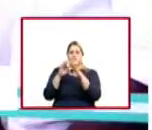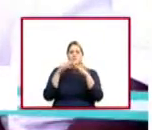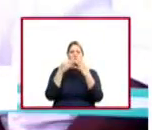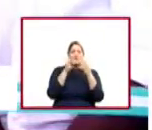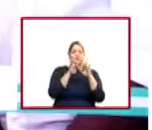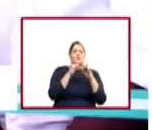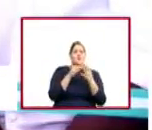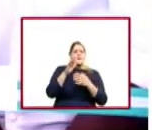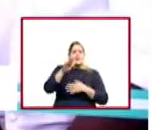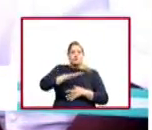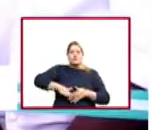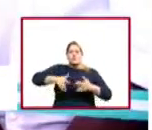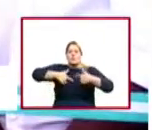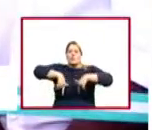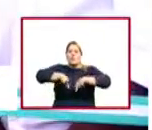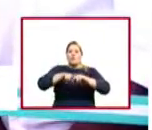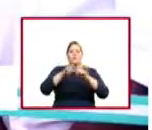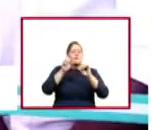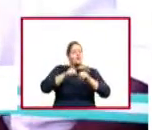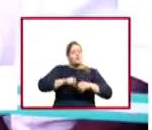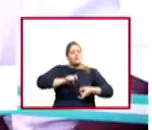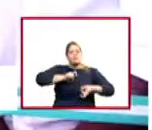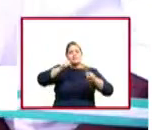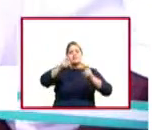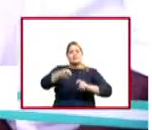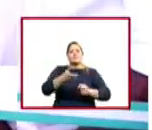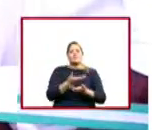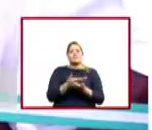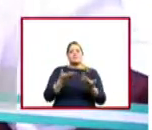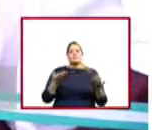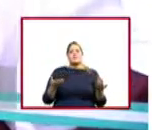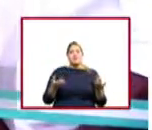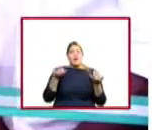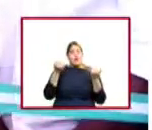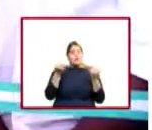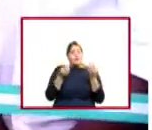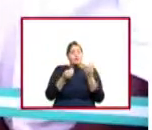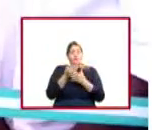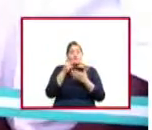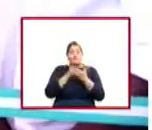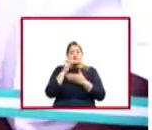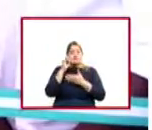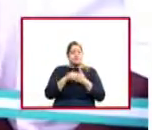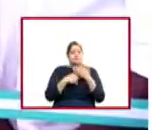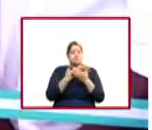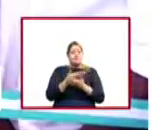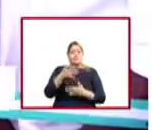más importante, y el diálogo debe primar para que se elijan las personas correspondientes.